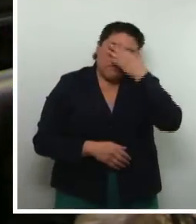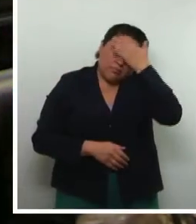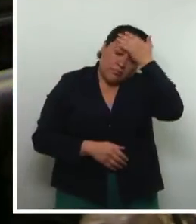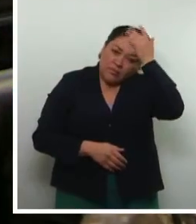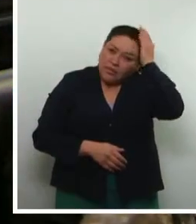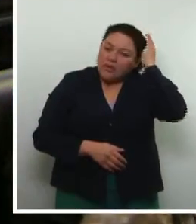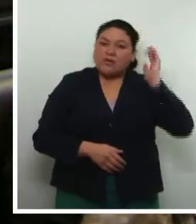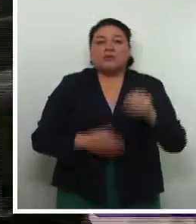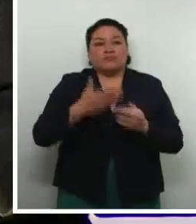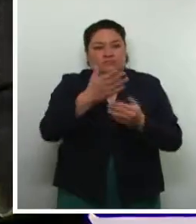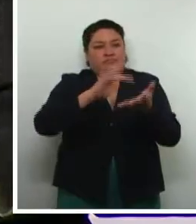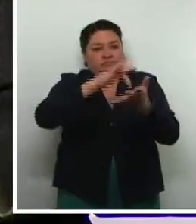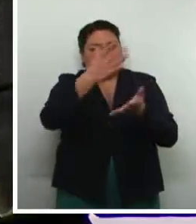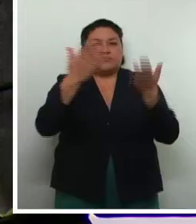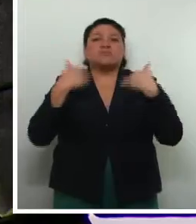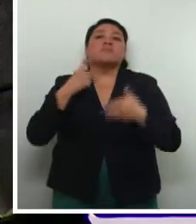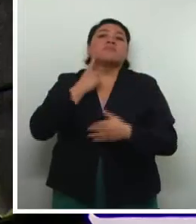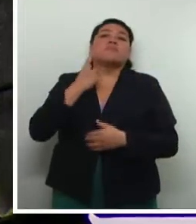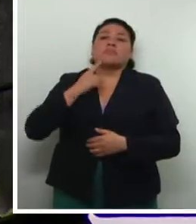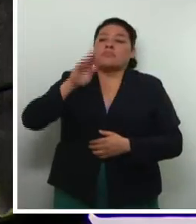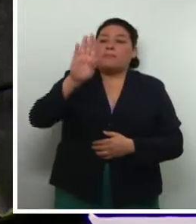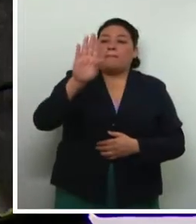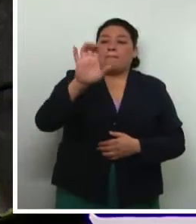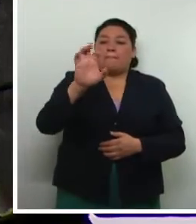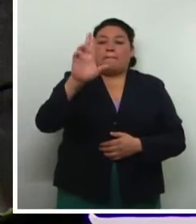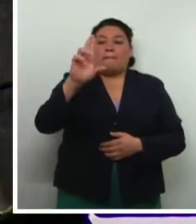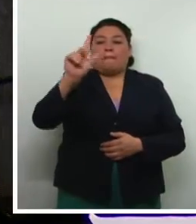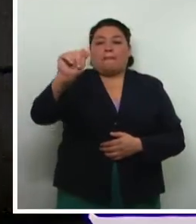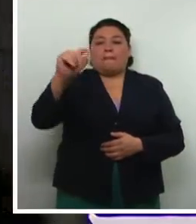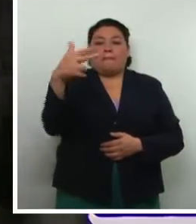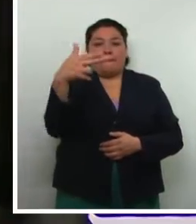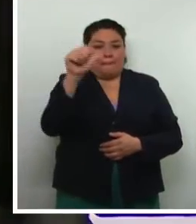Gracias, diputado Batis. Diputada Berta Luján.